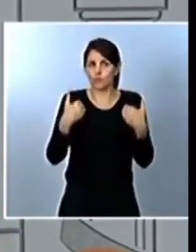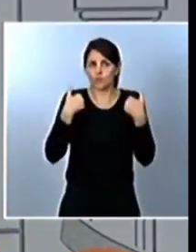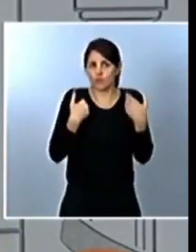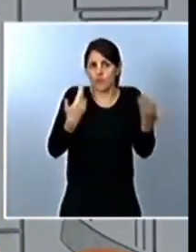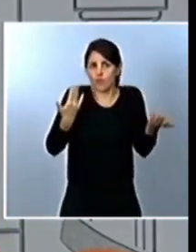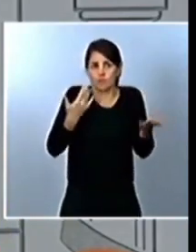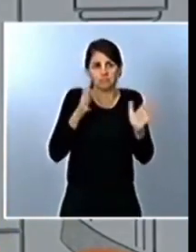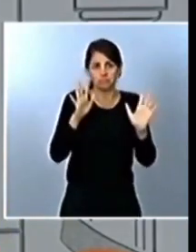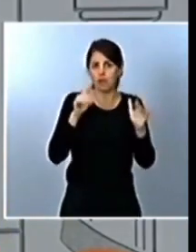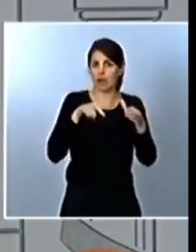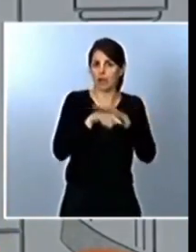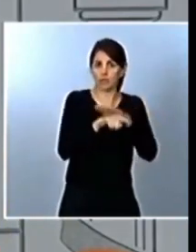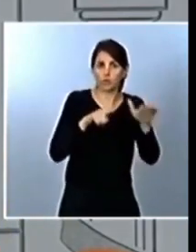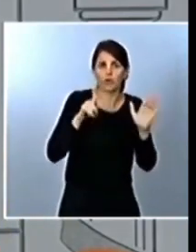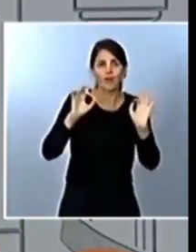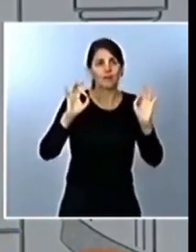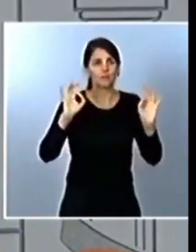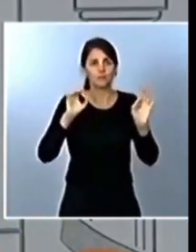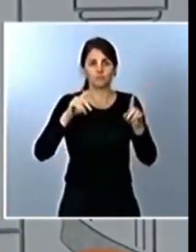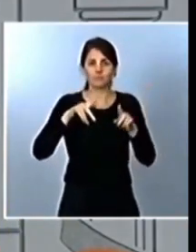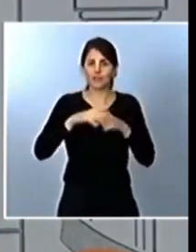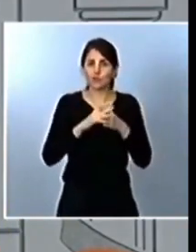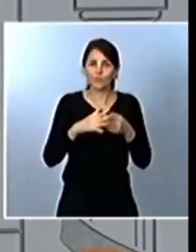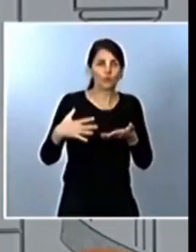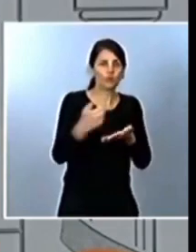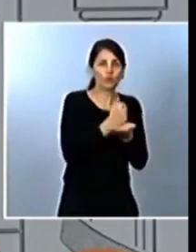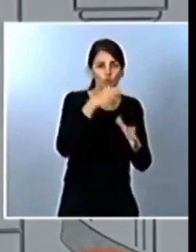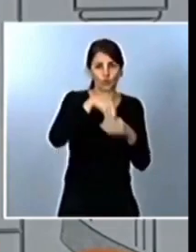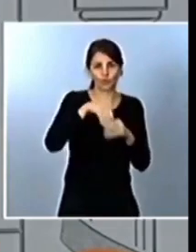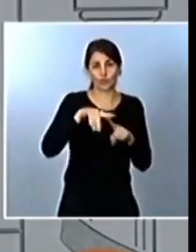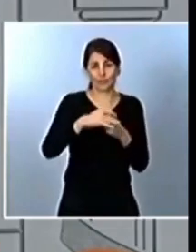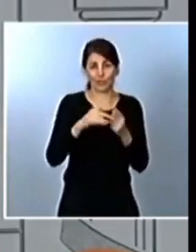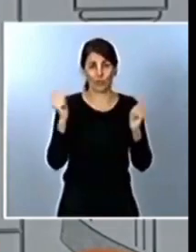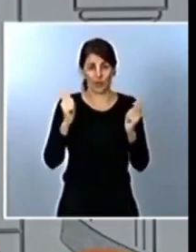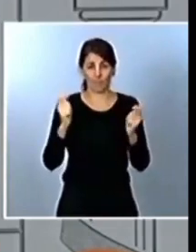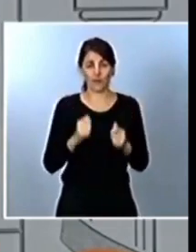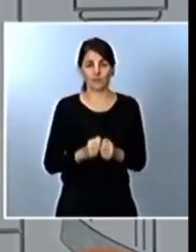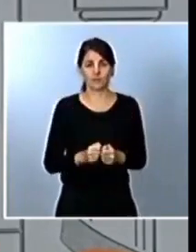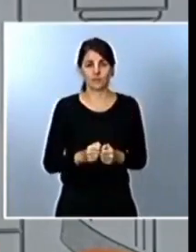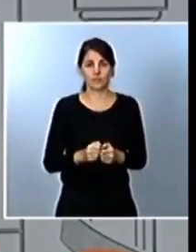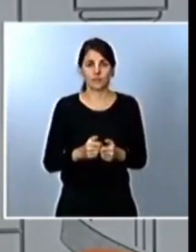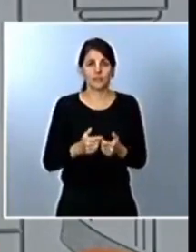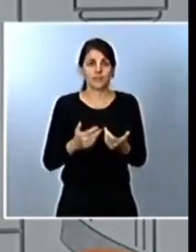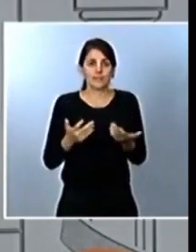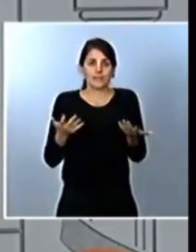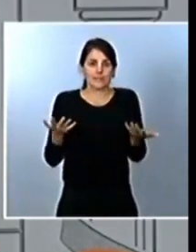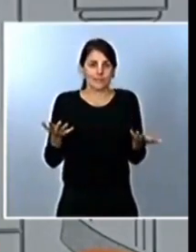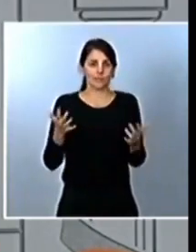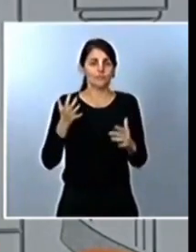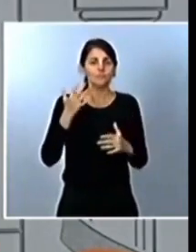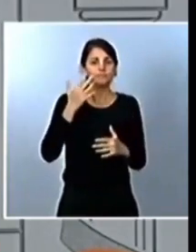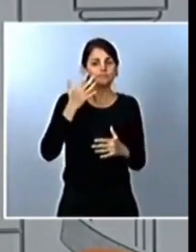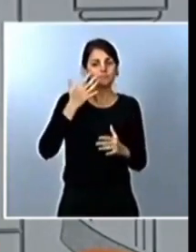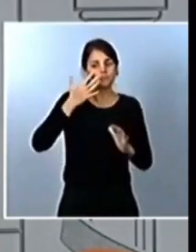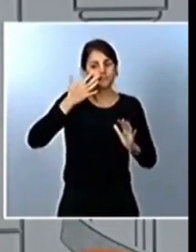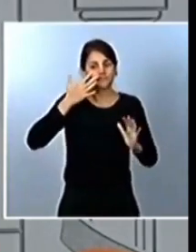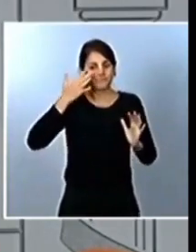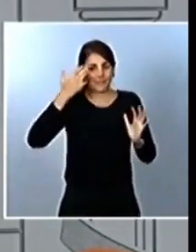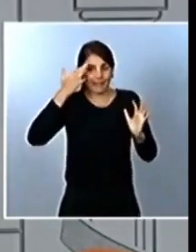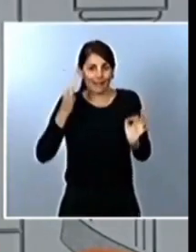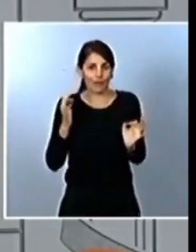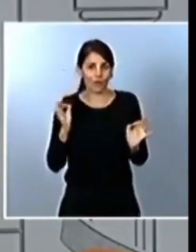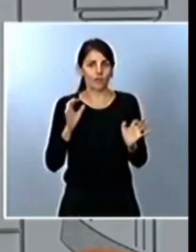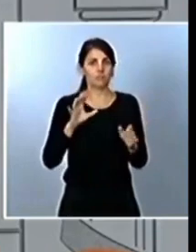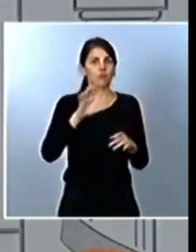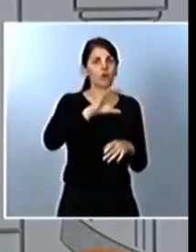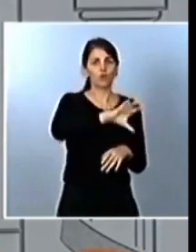alarma. Por tanto, creo que desde ese punto de vista me parece que si el conjunto de comunidades autónomas que están gestionando